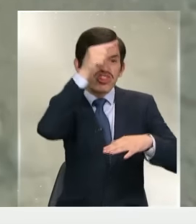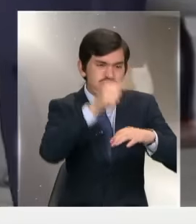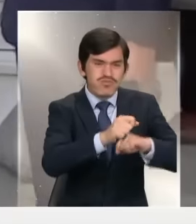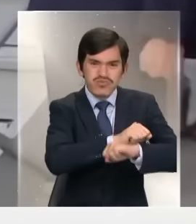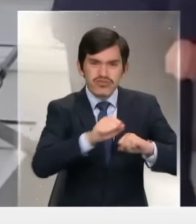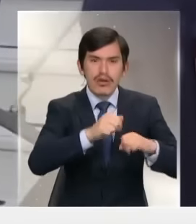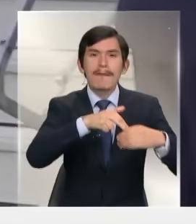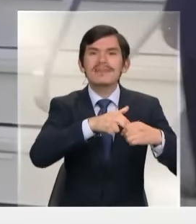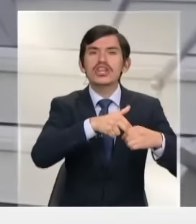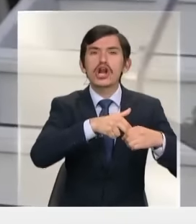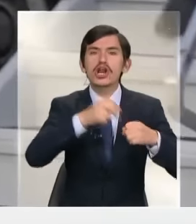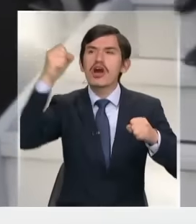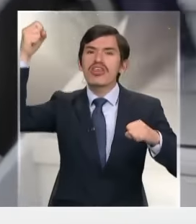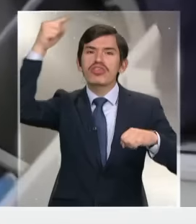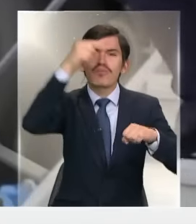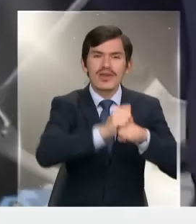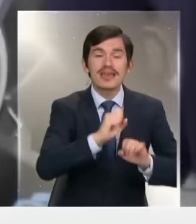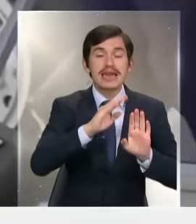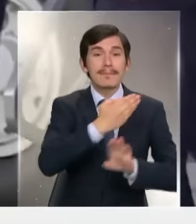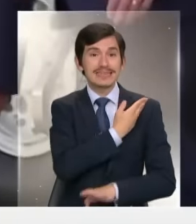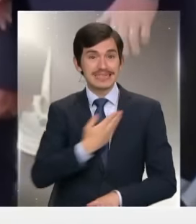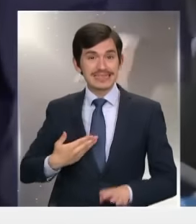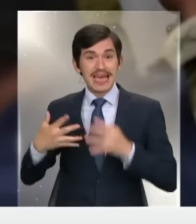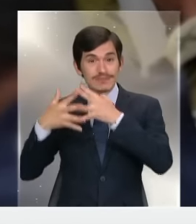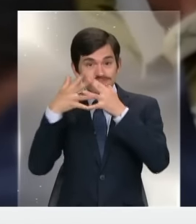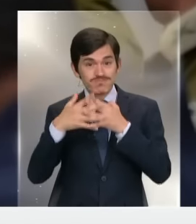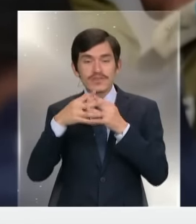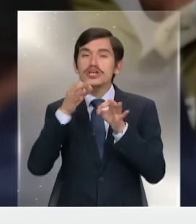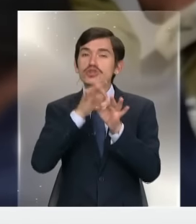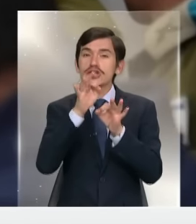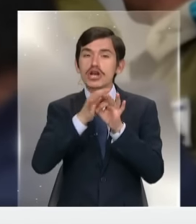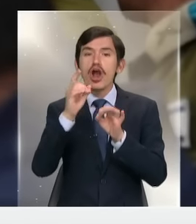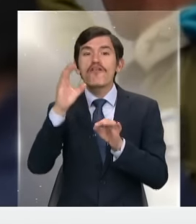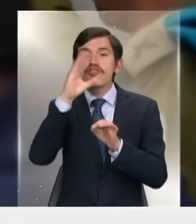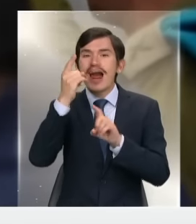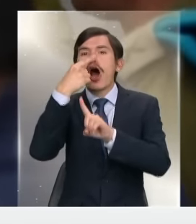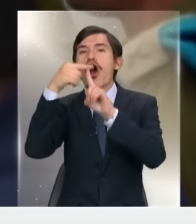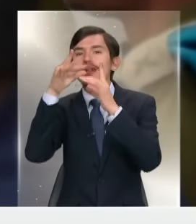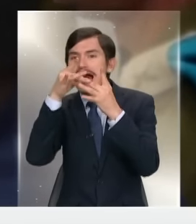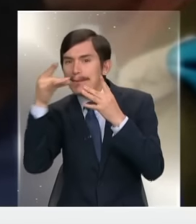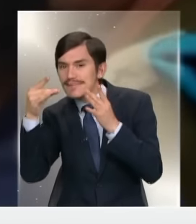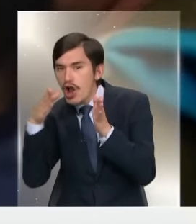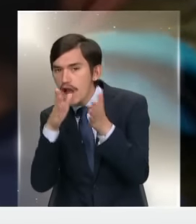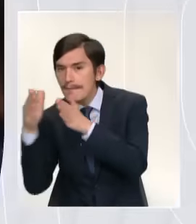pese a que el presidente de Estados Unidos sugirió buscar otra alternativa.